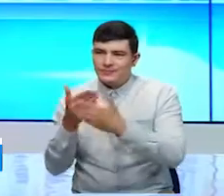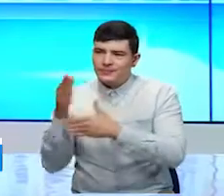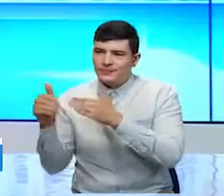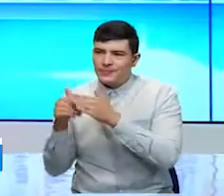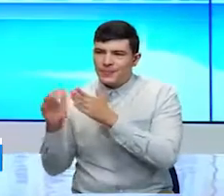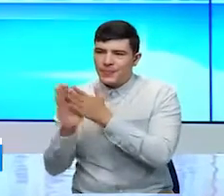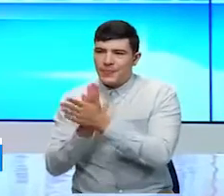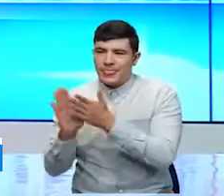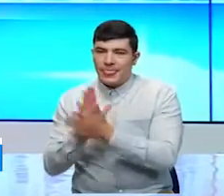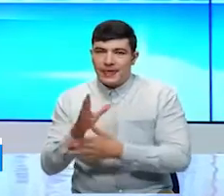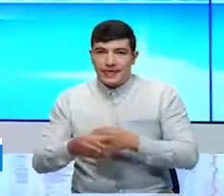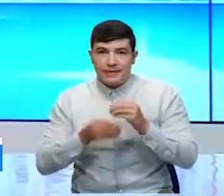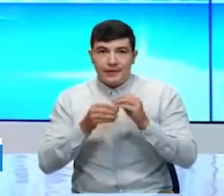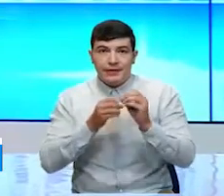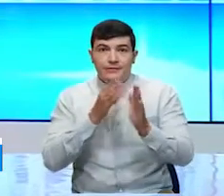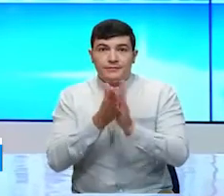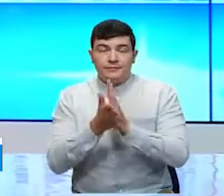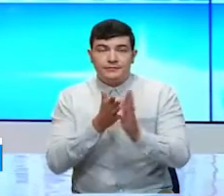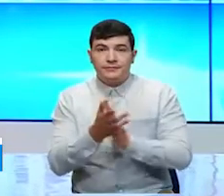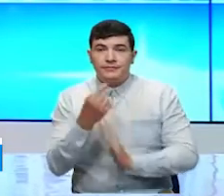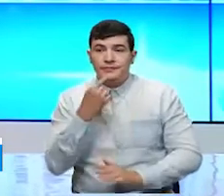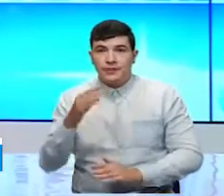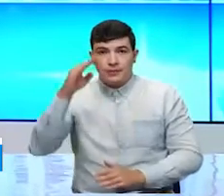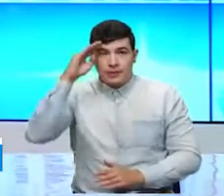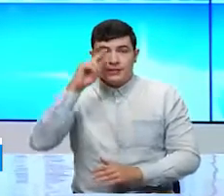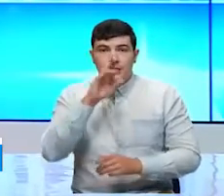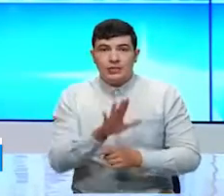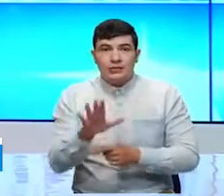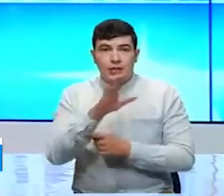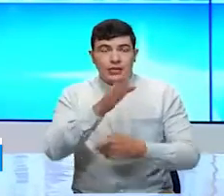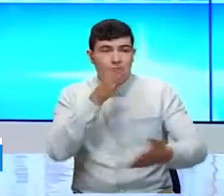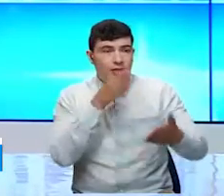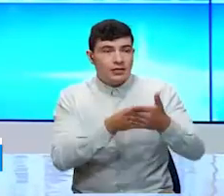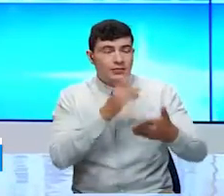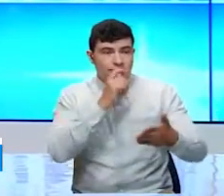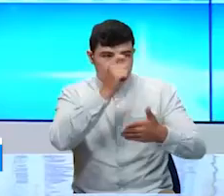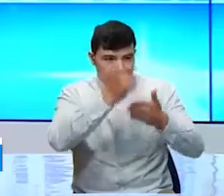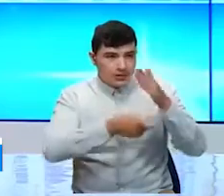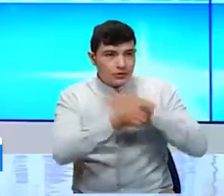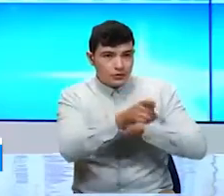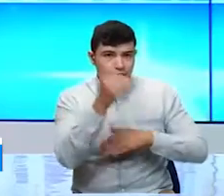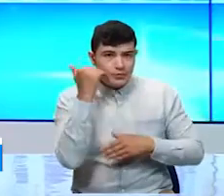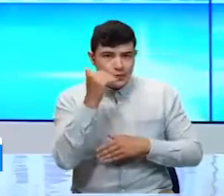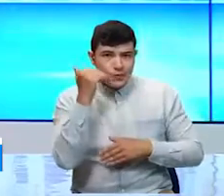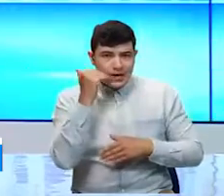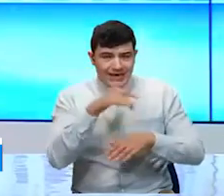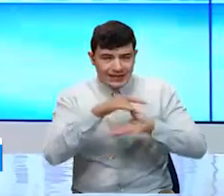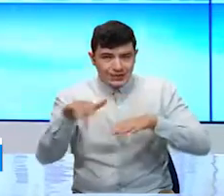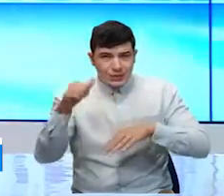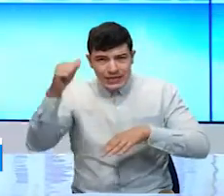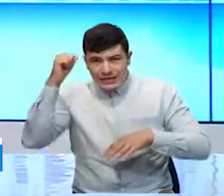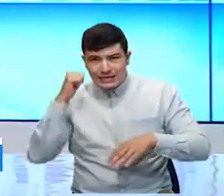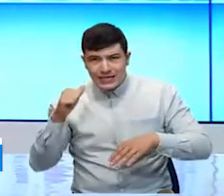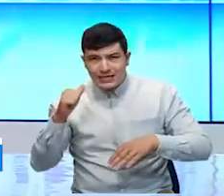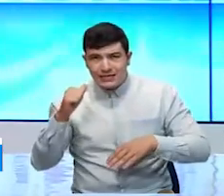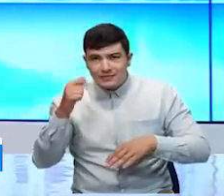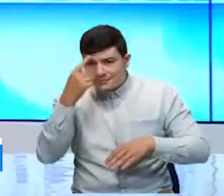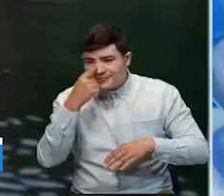Otras noticias, la policía anunció que impondrá un comparendo a la mujer que posó desnuda en las lagunas del páramo de